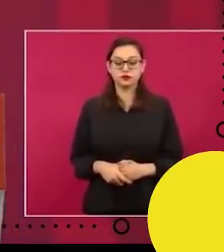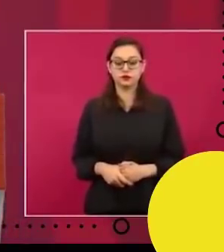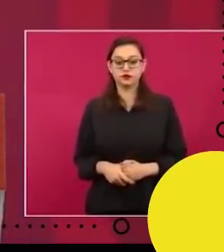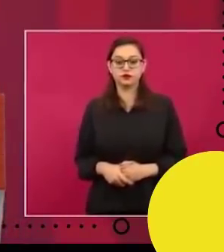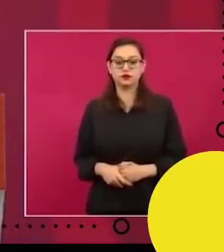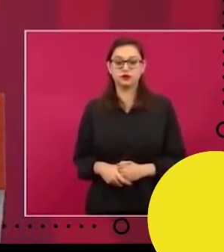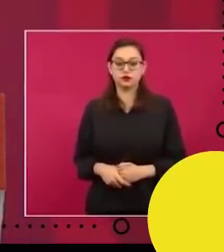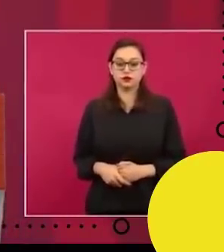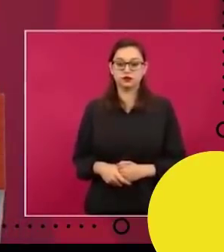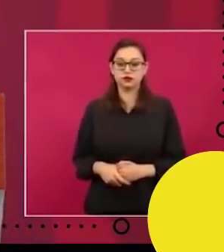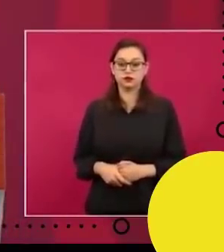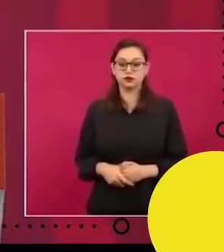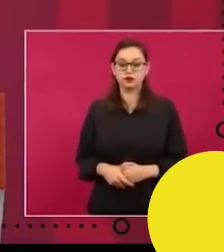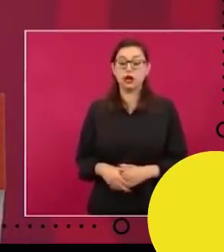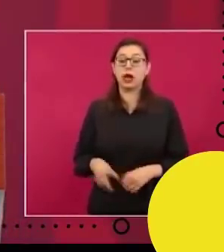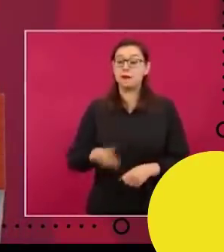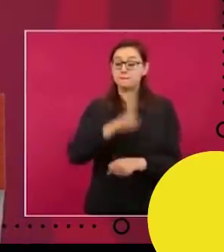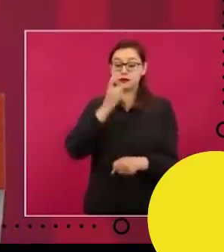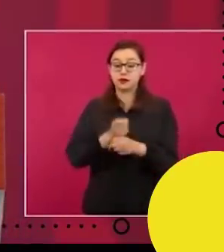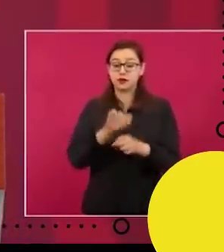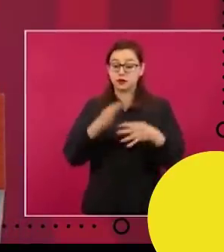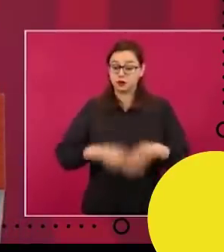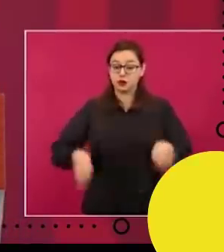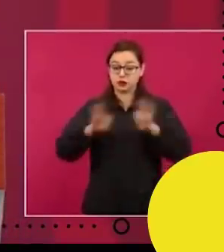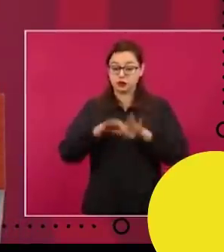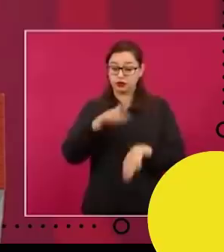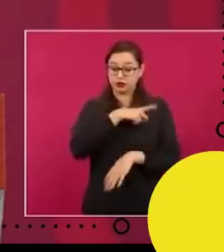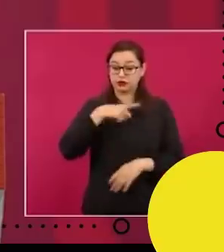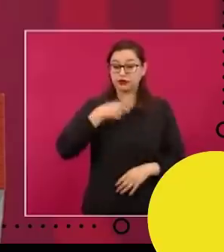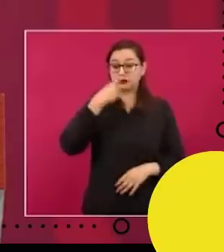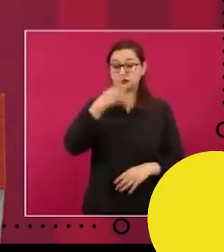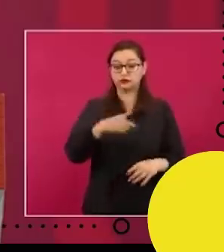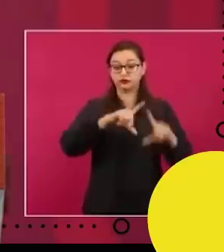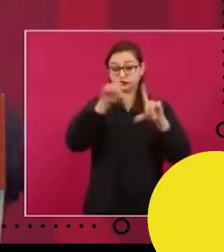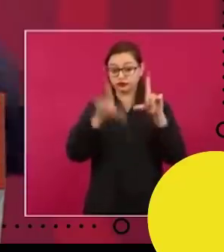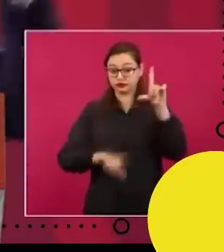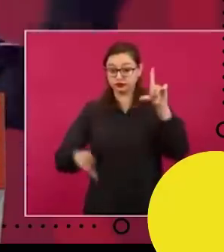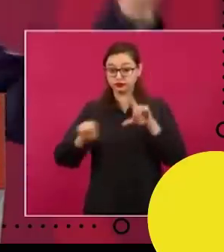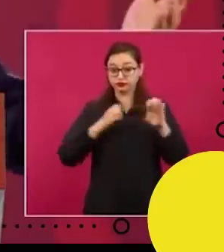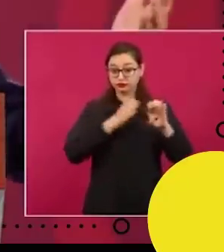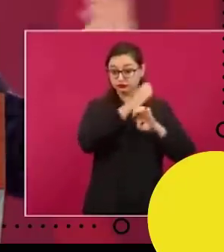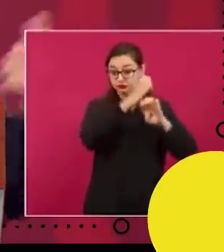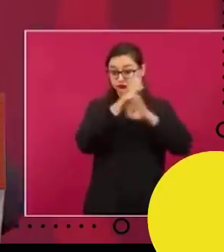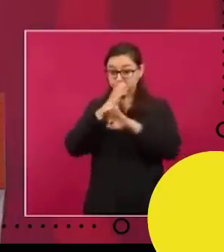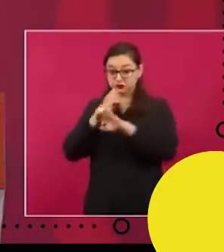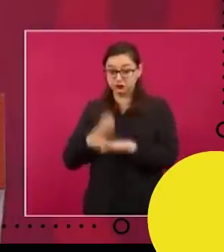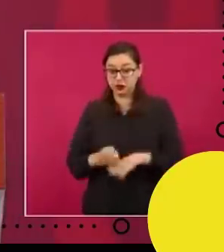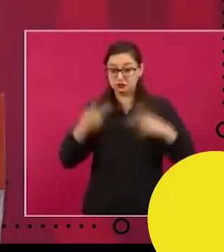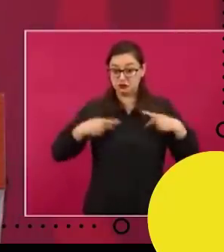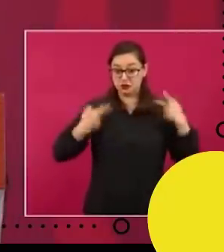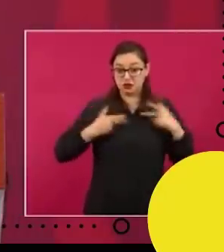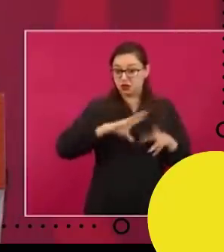regiones en donde hay desplazados. No es el tiempo de antes.